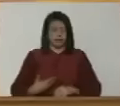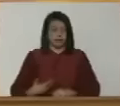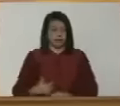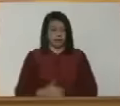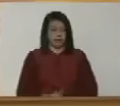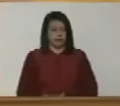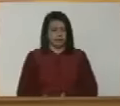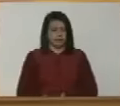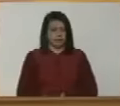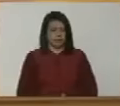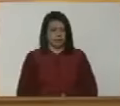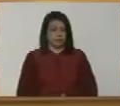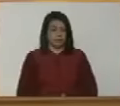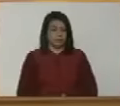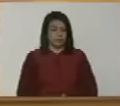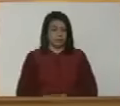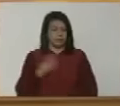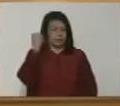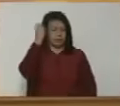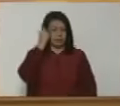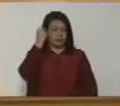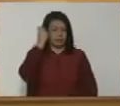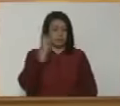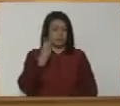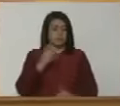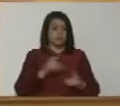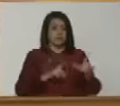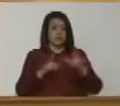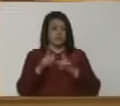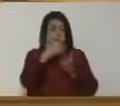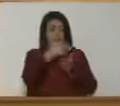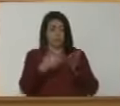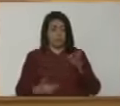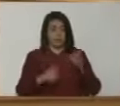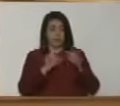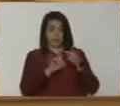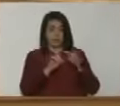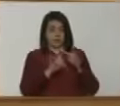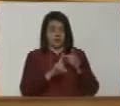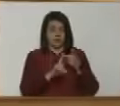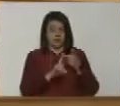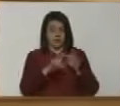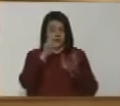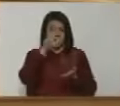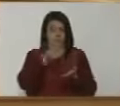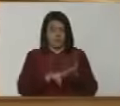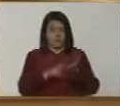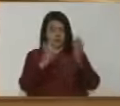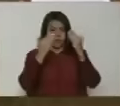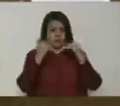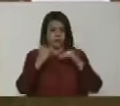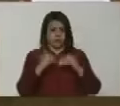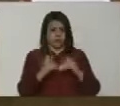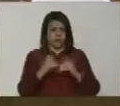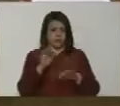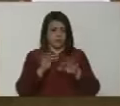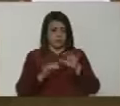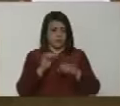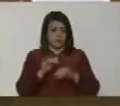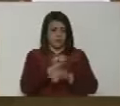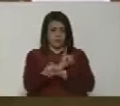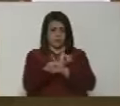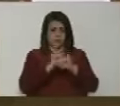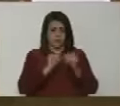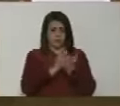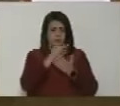presidente. En consideración la disposición derogatoria segunda. Aprobado. Siguiente, ciudadana secretaria. Es